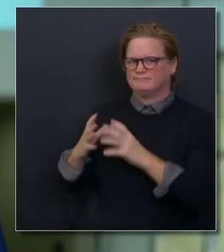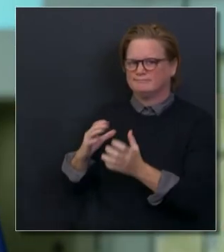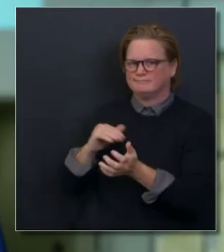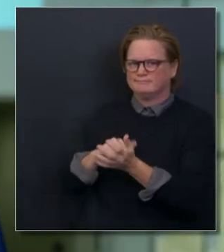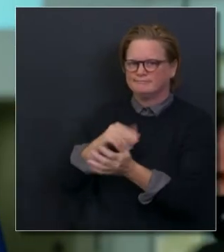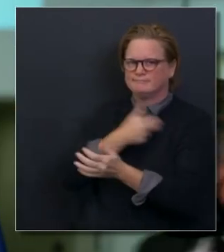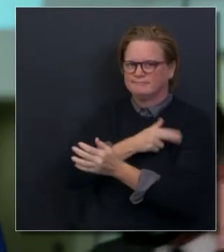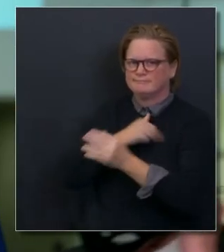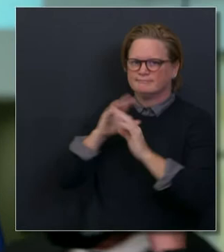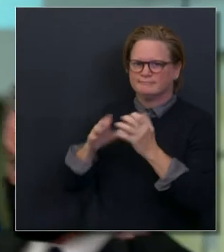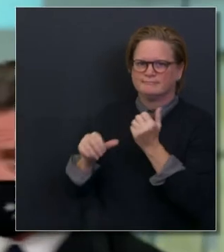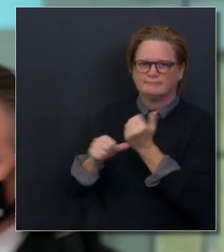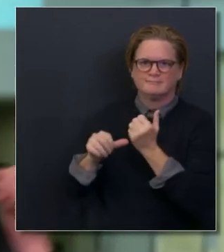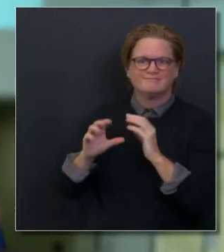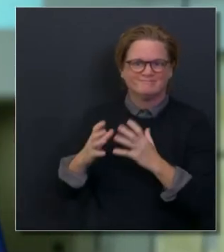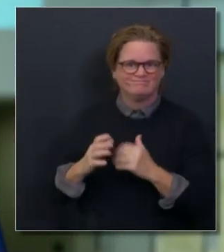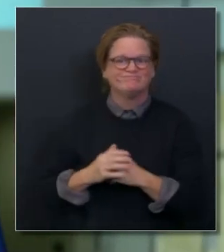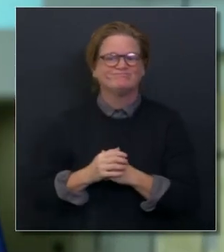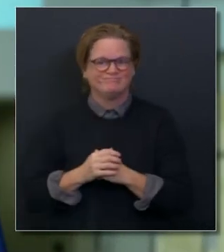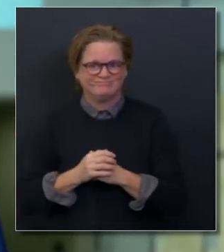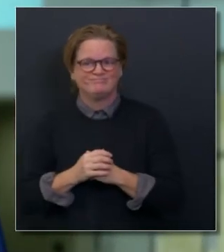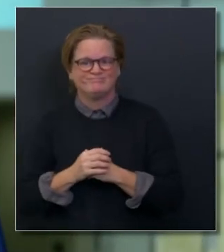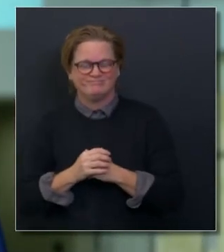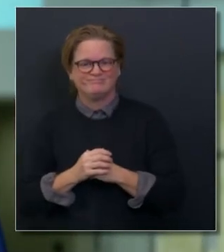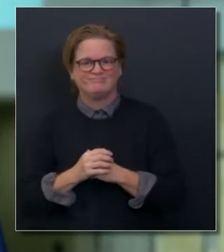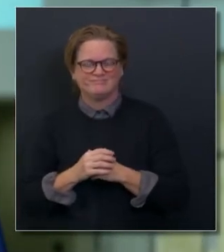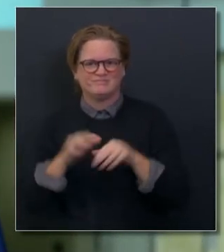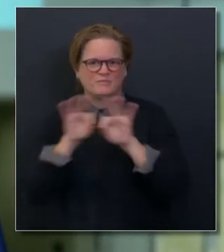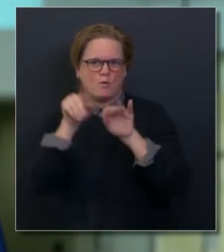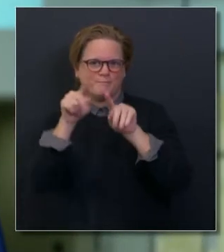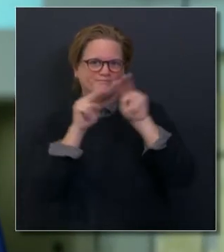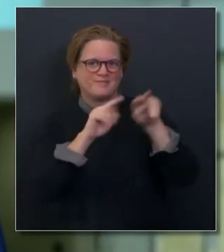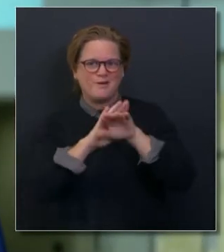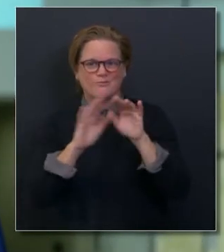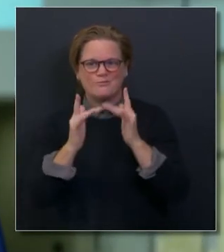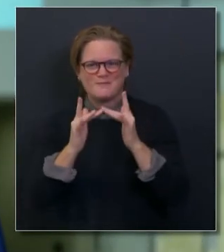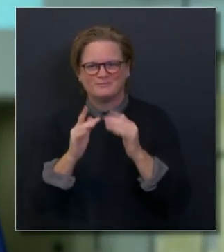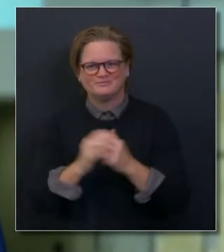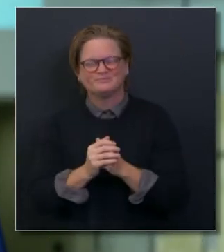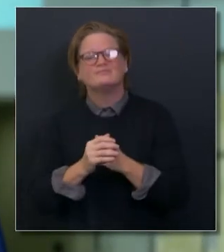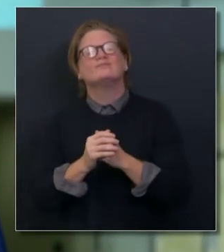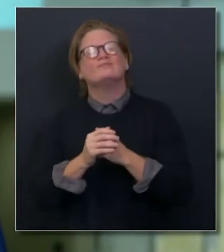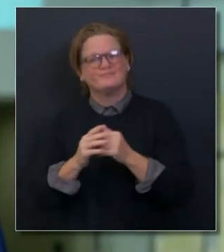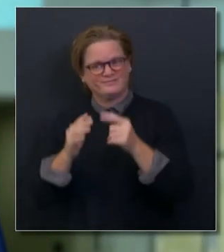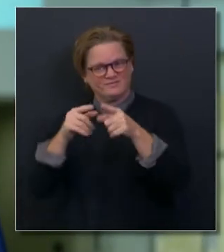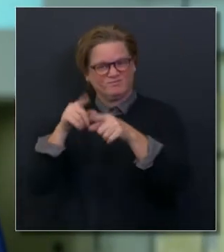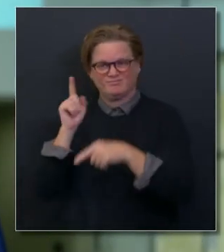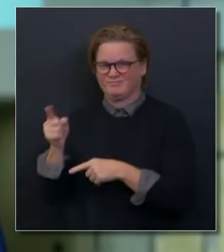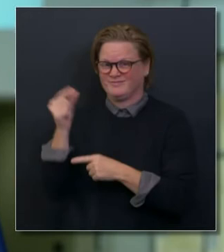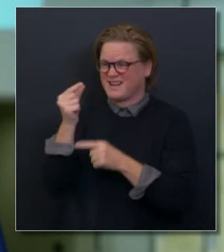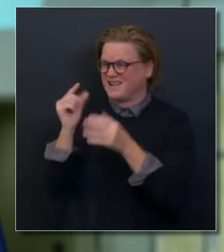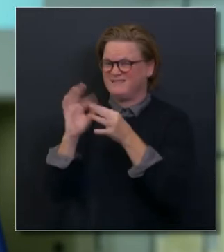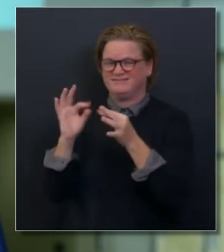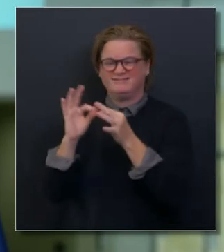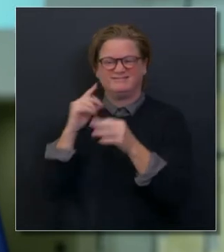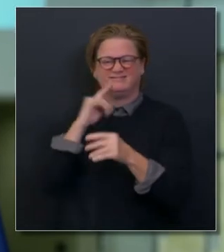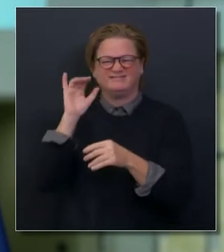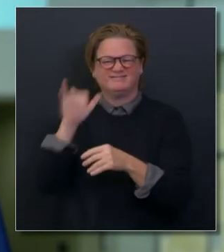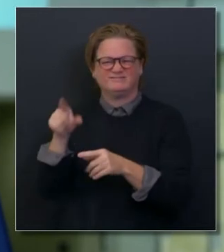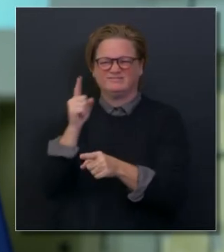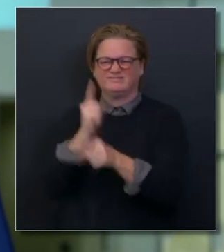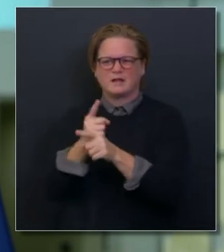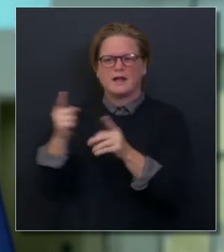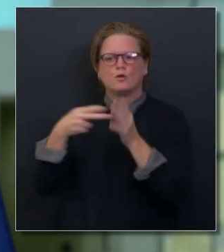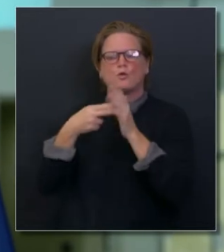con ustedes en el futuro. El doctor Galli tiene razón, este registro está